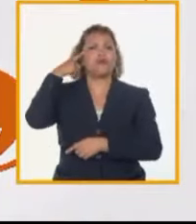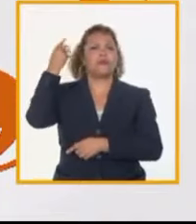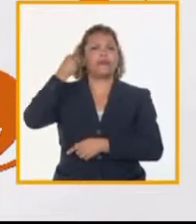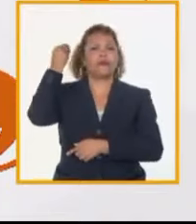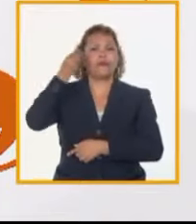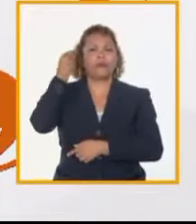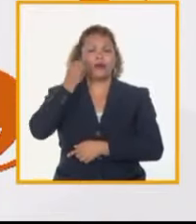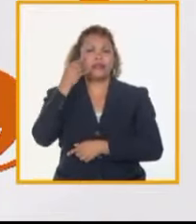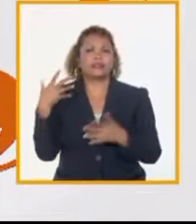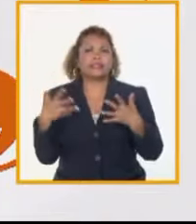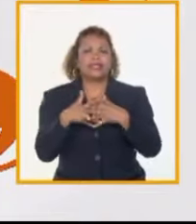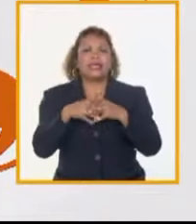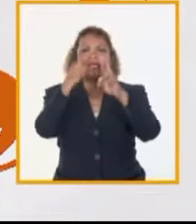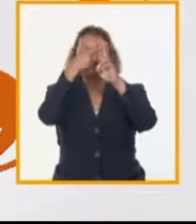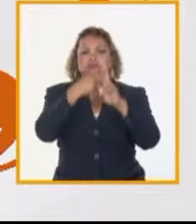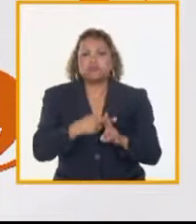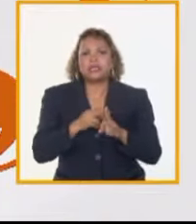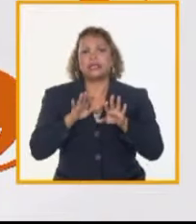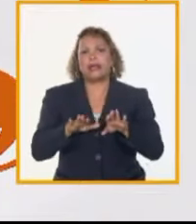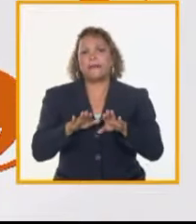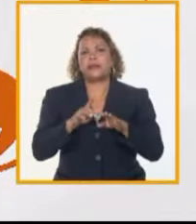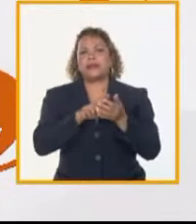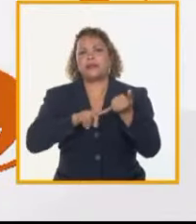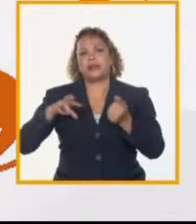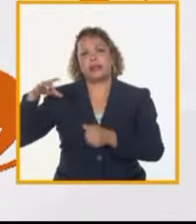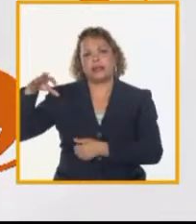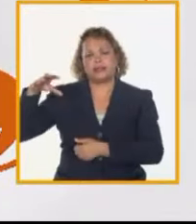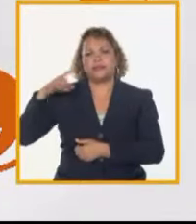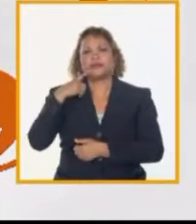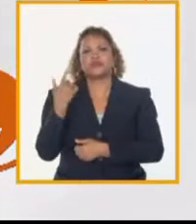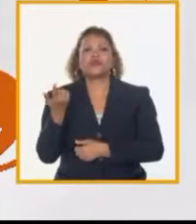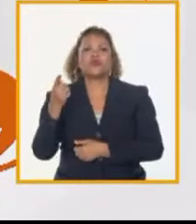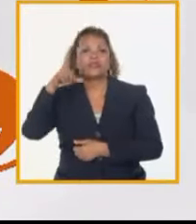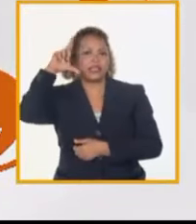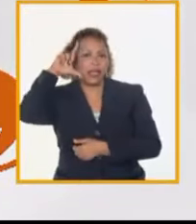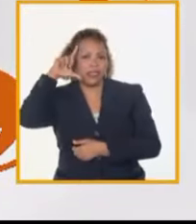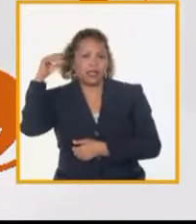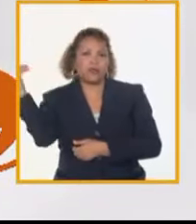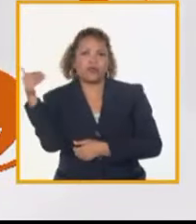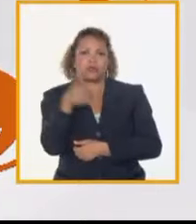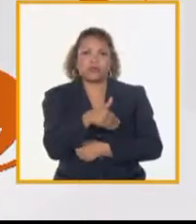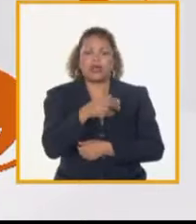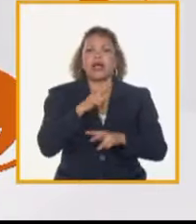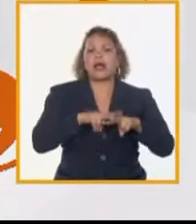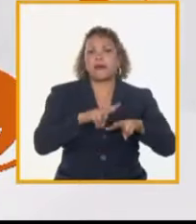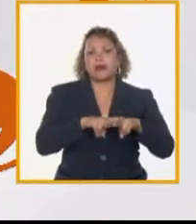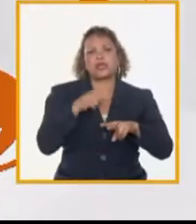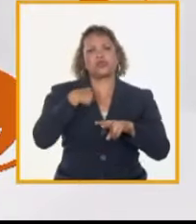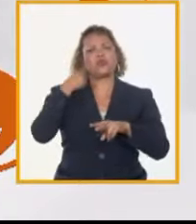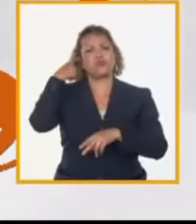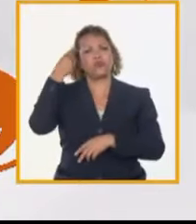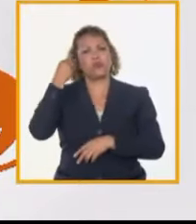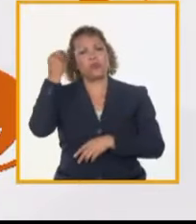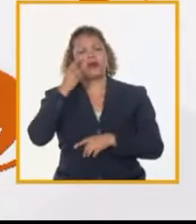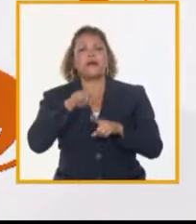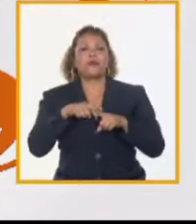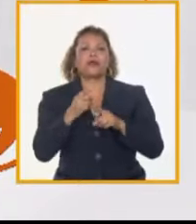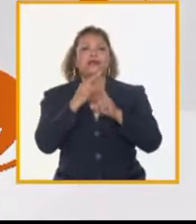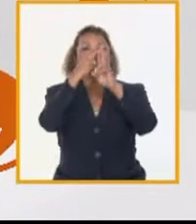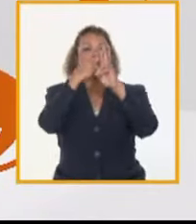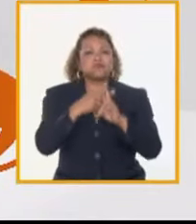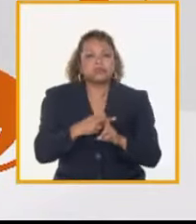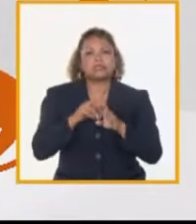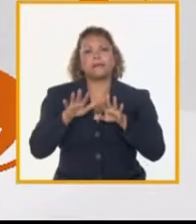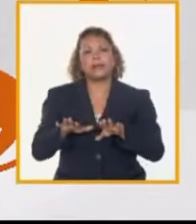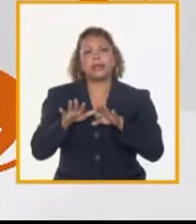relacionada con la lista de espera de Pinar del Río. Yo vivo en Sandino y viajo con frecuencia a La Habana y me preocupa por qué la lista de espera de